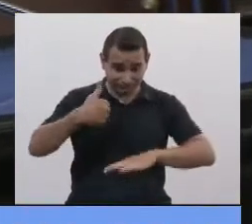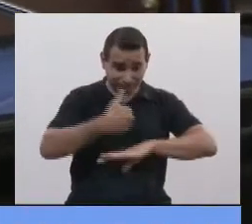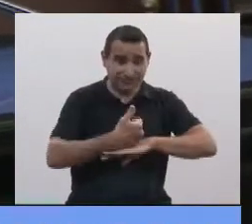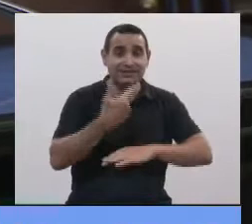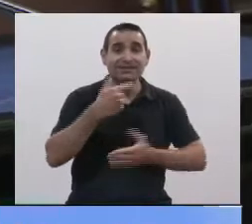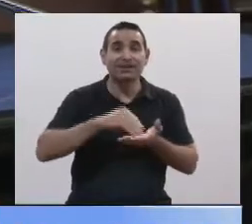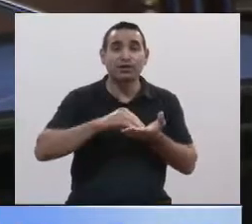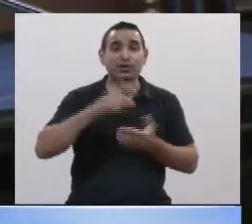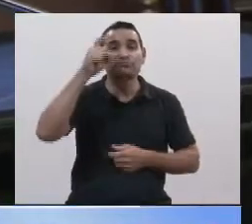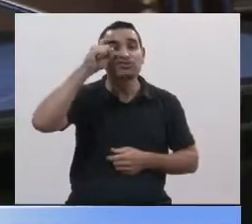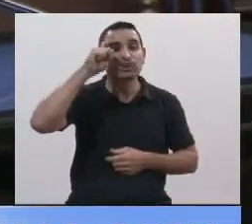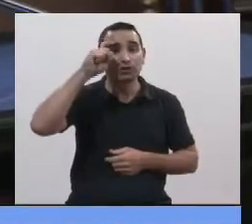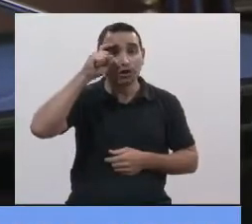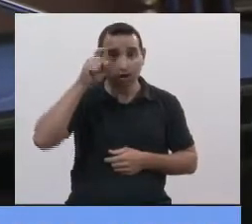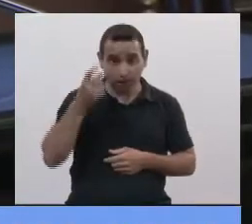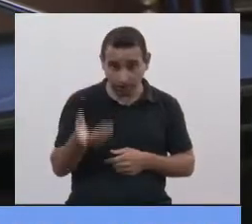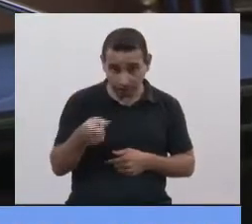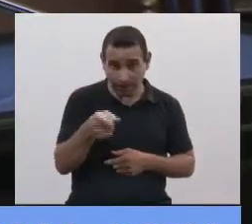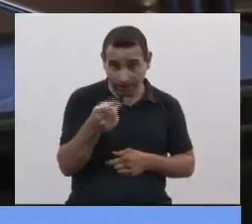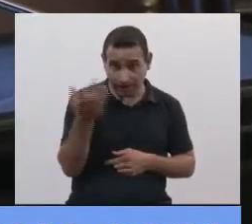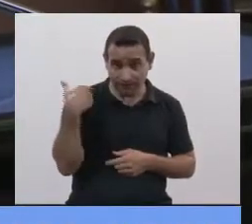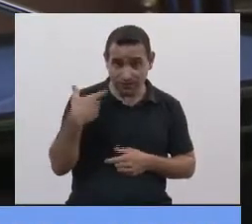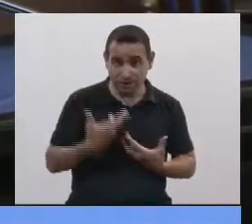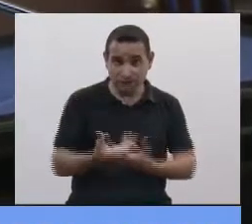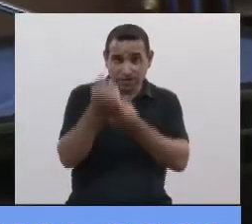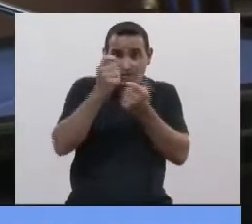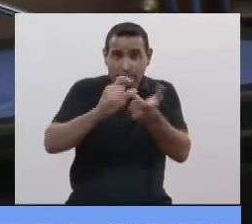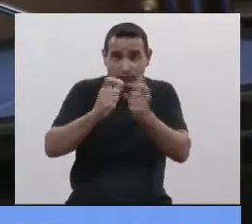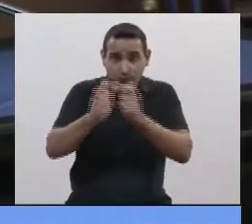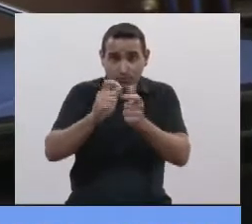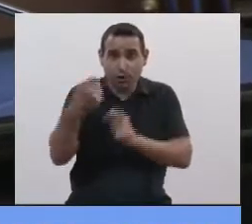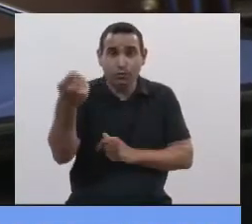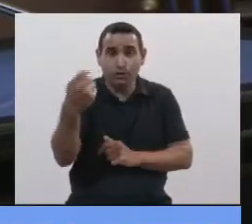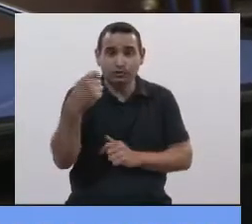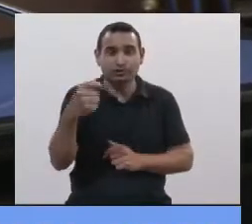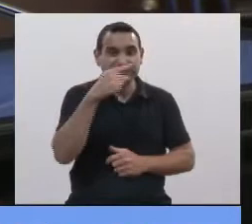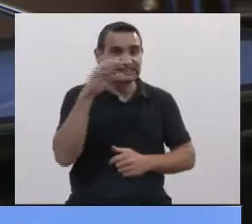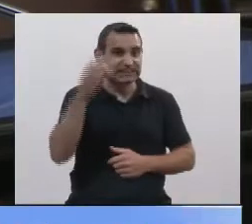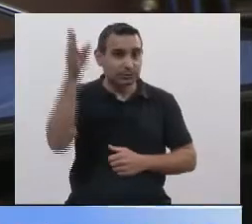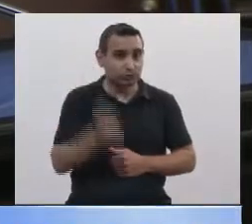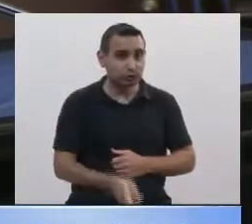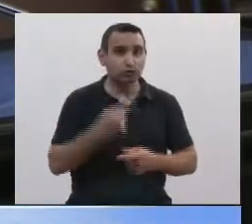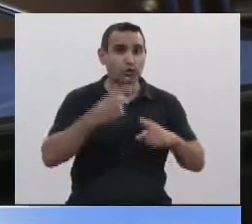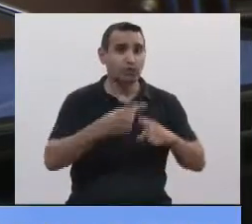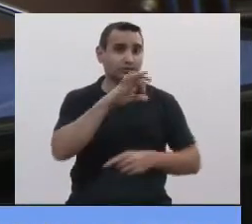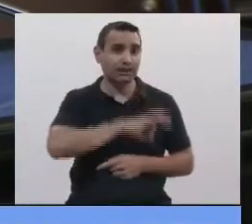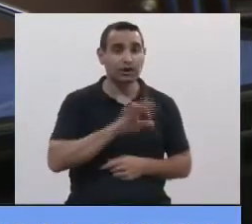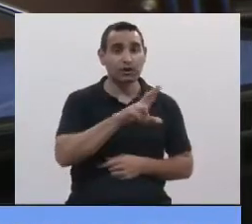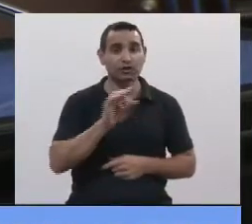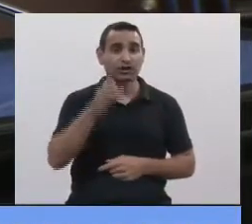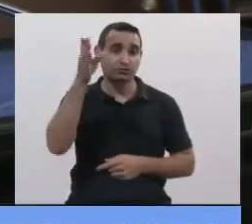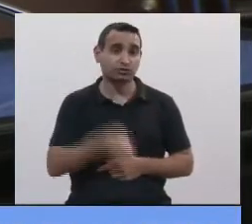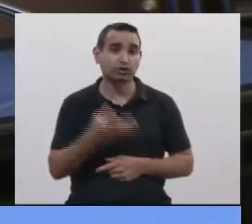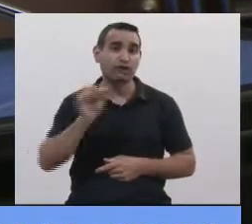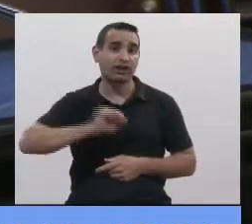senador Pichetto, representando a la mayoría en ese momento, con una actualización del 70% por salario, 30%